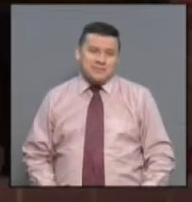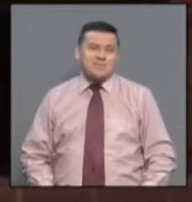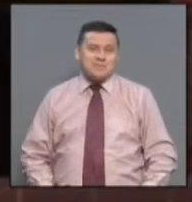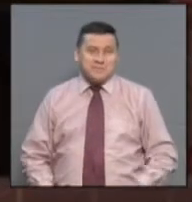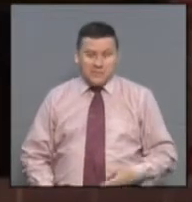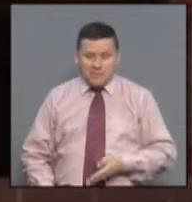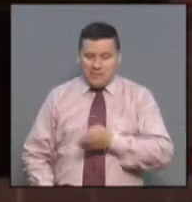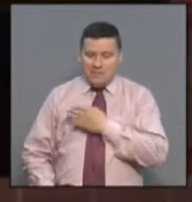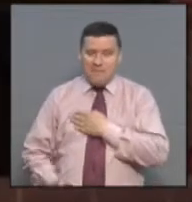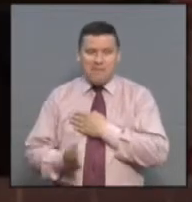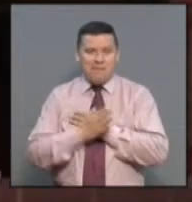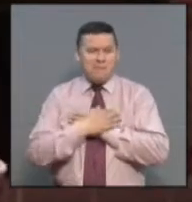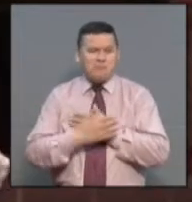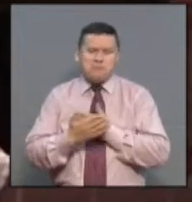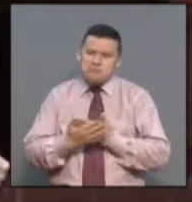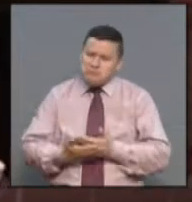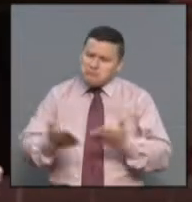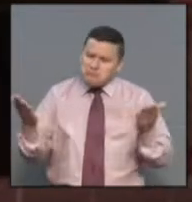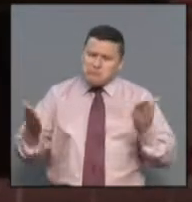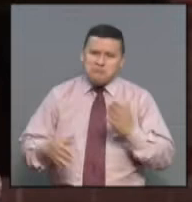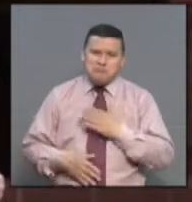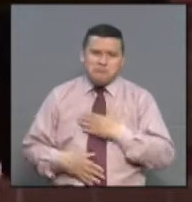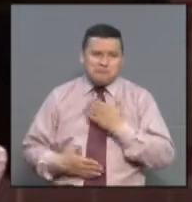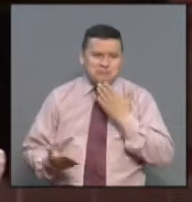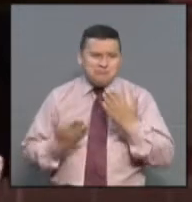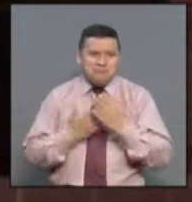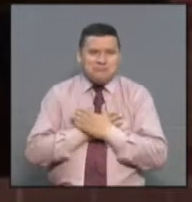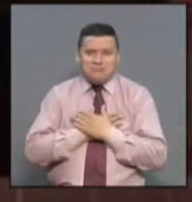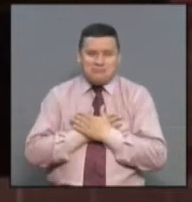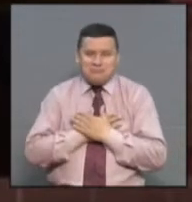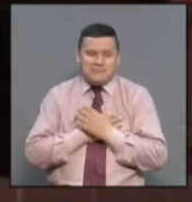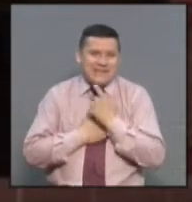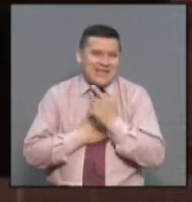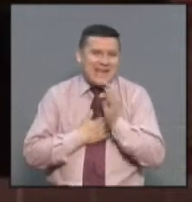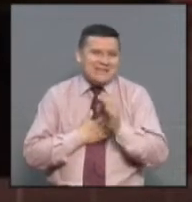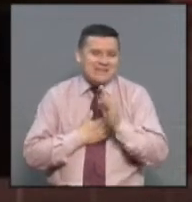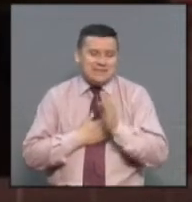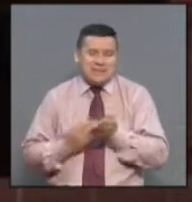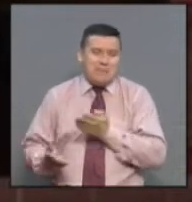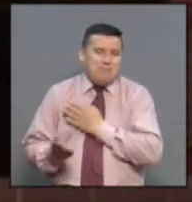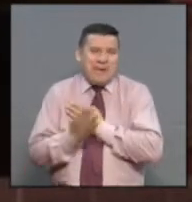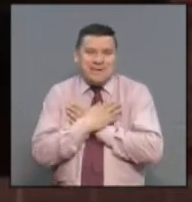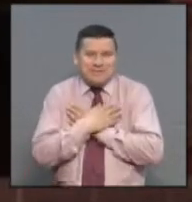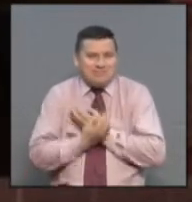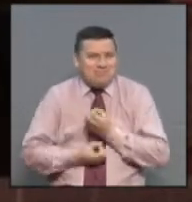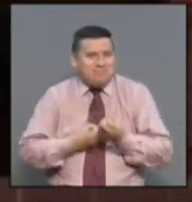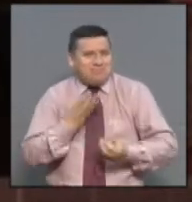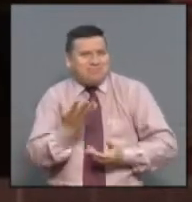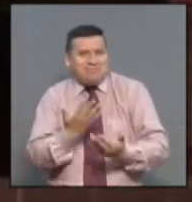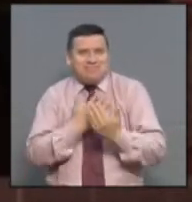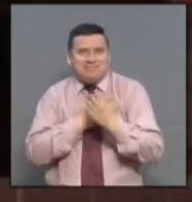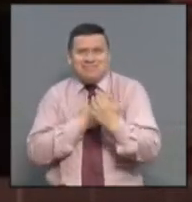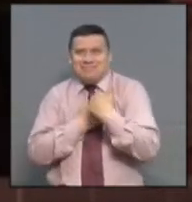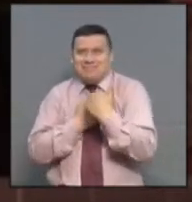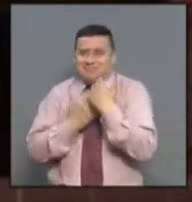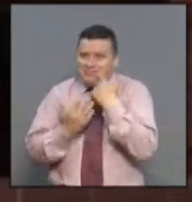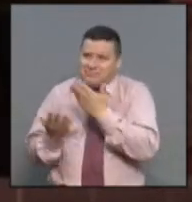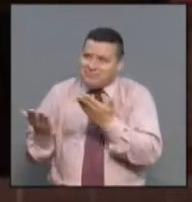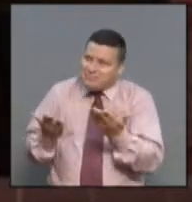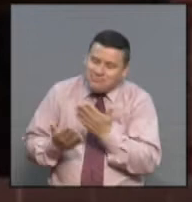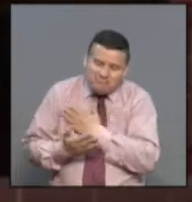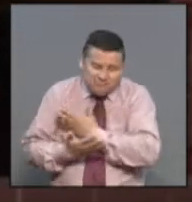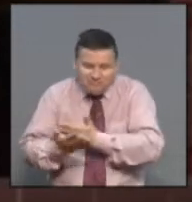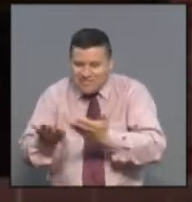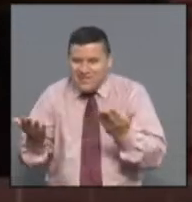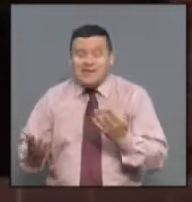Los paisas somos muy abiertos, muy querendones, por decirlo de alguna manera. Tratamos de muy bien a nuestros turistas